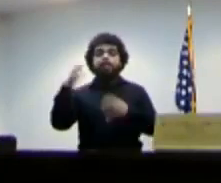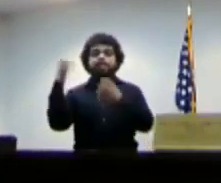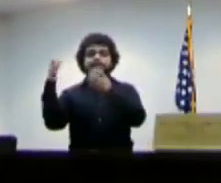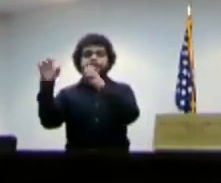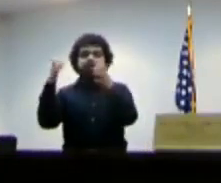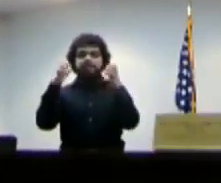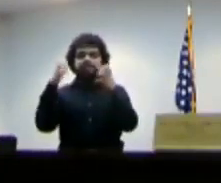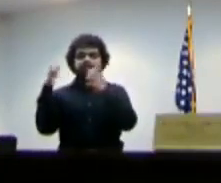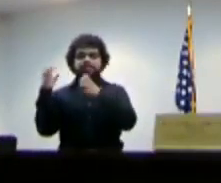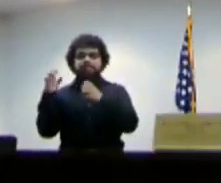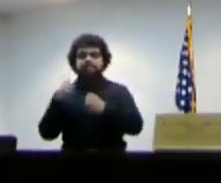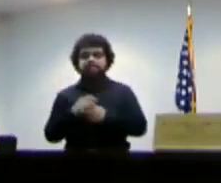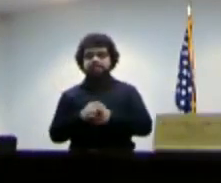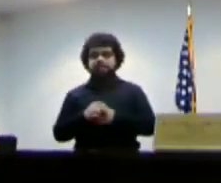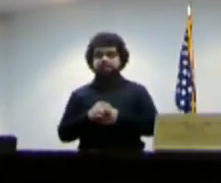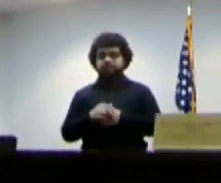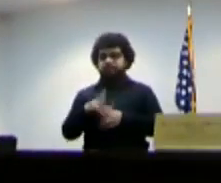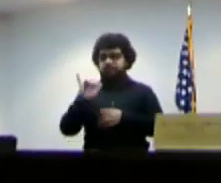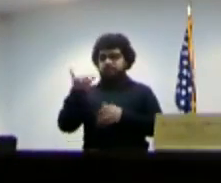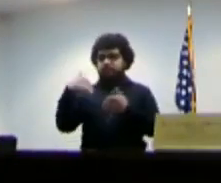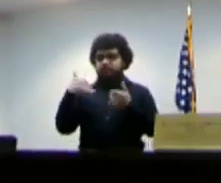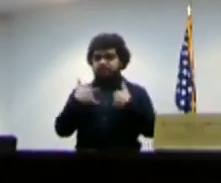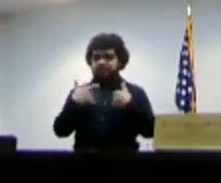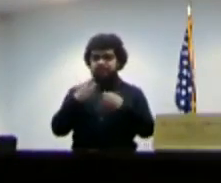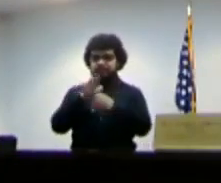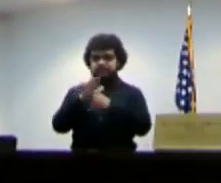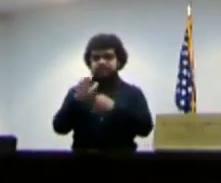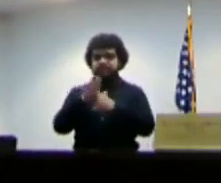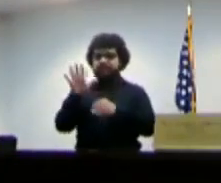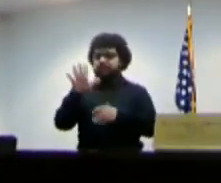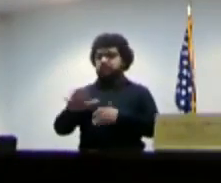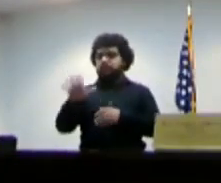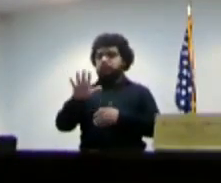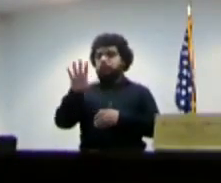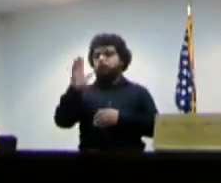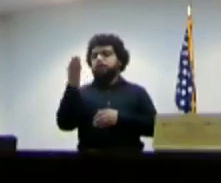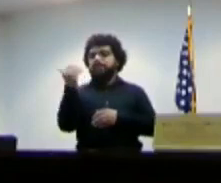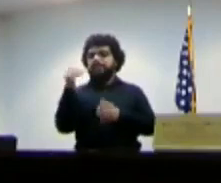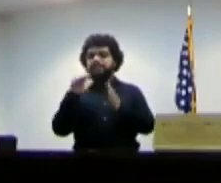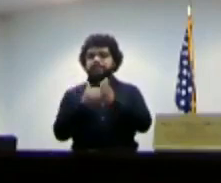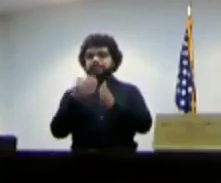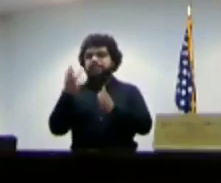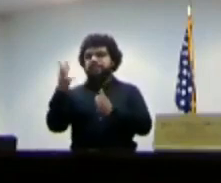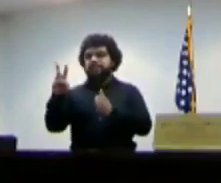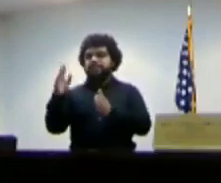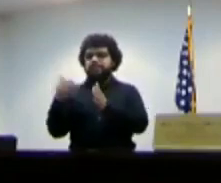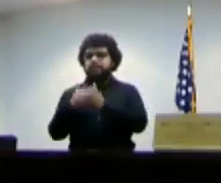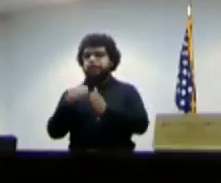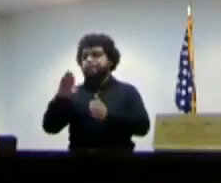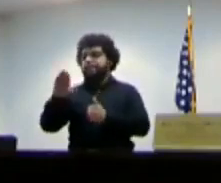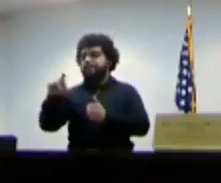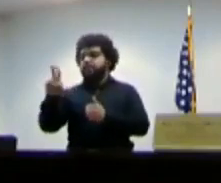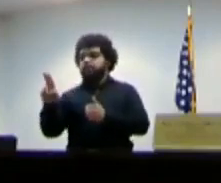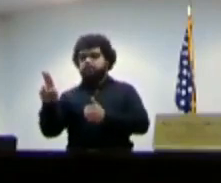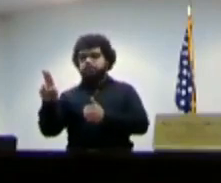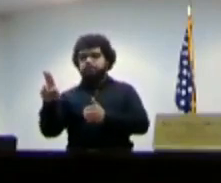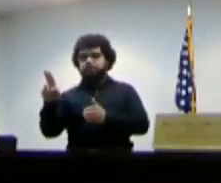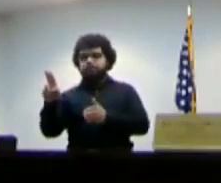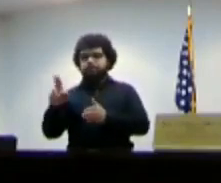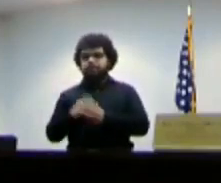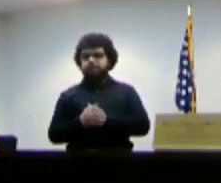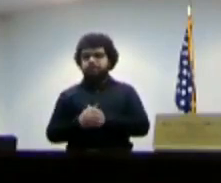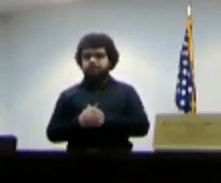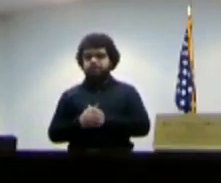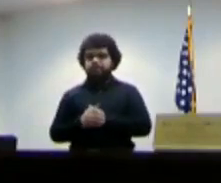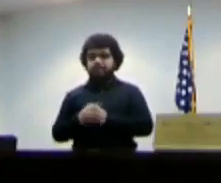unidades tienen unos rendimientos térmicos que están en los 15.000, 16.000 BTU por kilovatio hora. Y